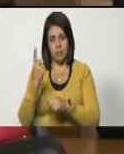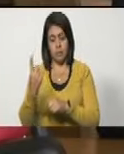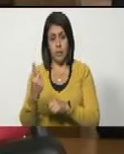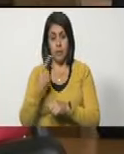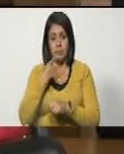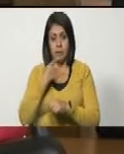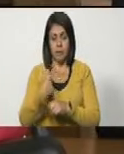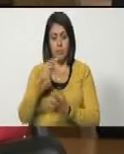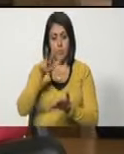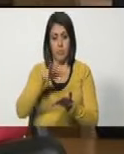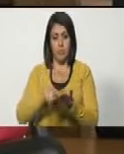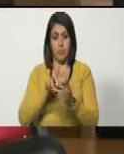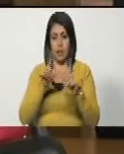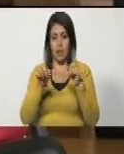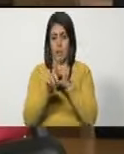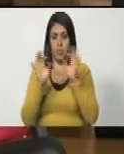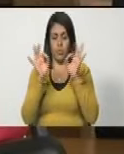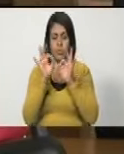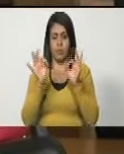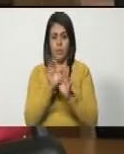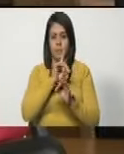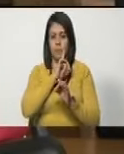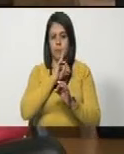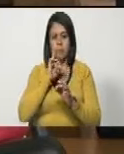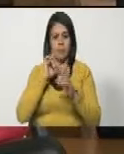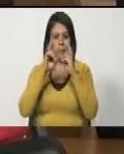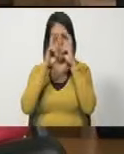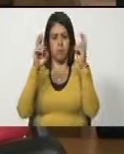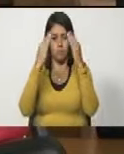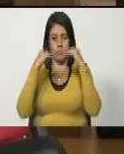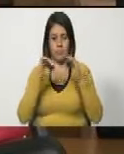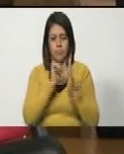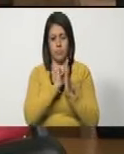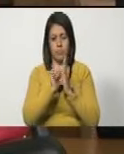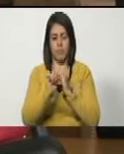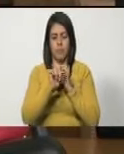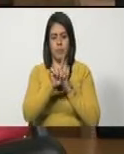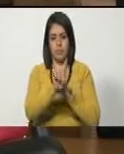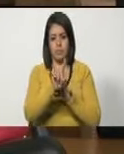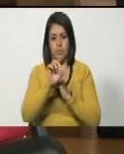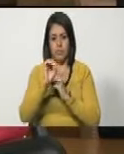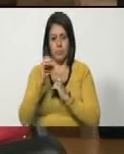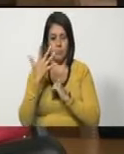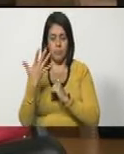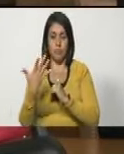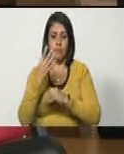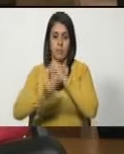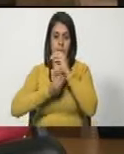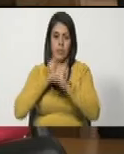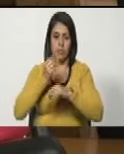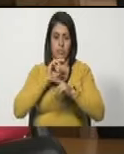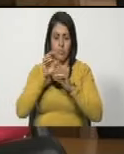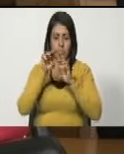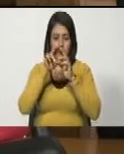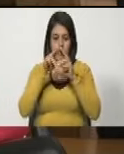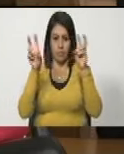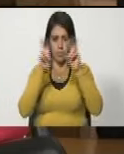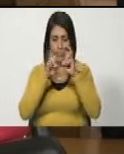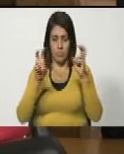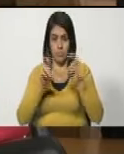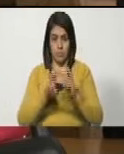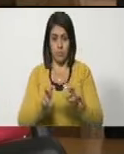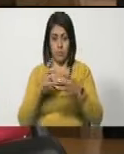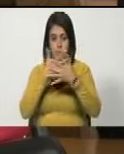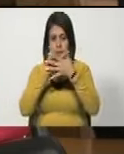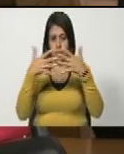241º. Se sugiere aprobar sin modificación la denominación del epígrafe del artículo 105, el cual queda redactado en los siguientes